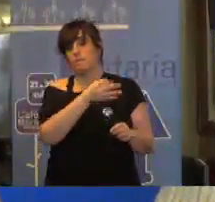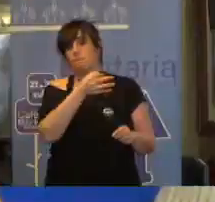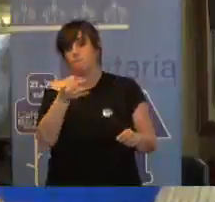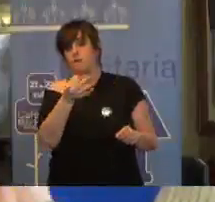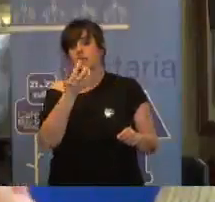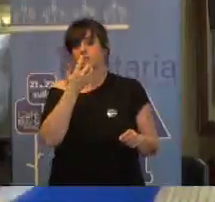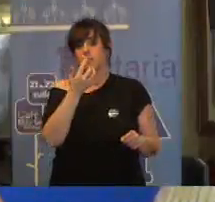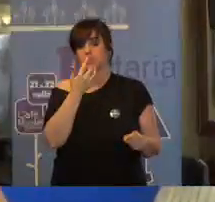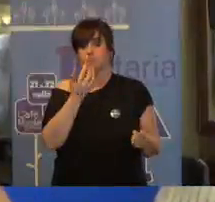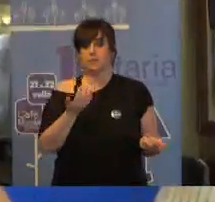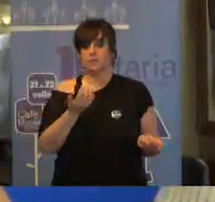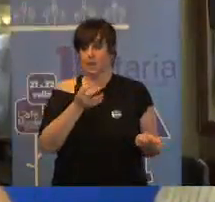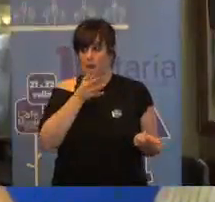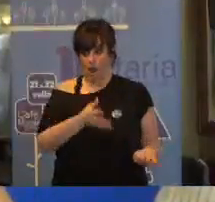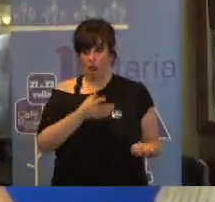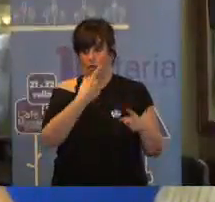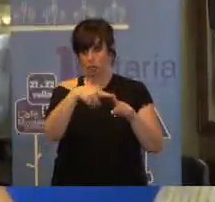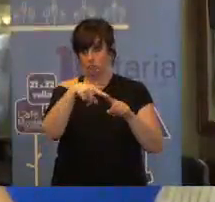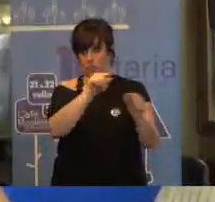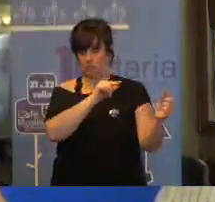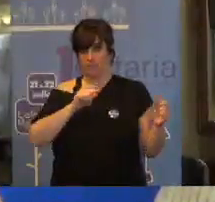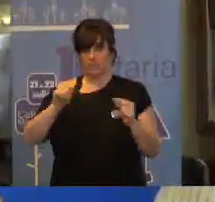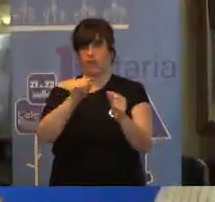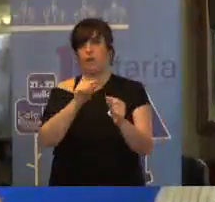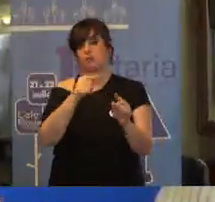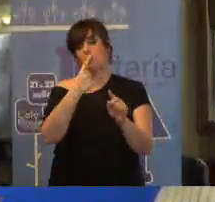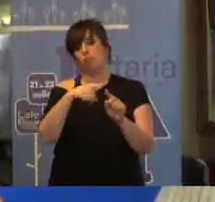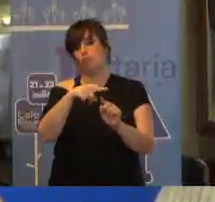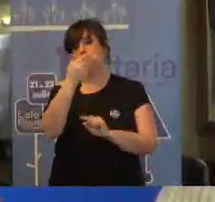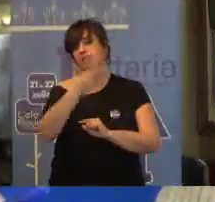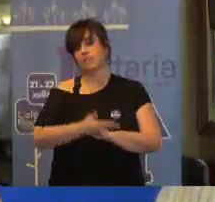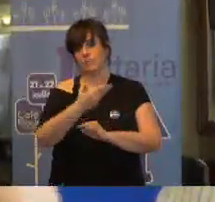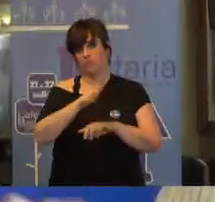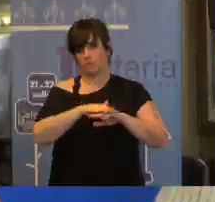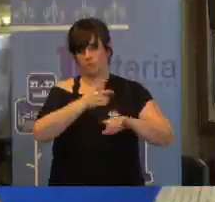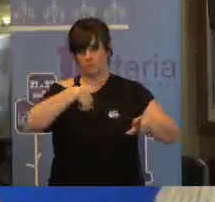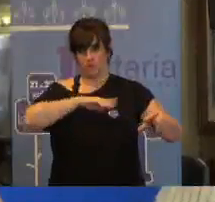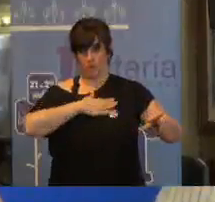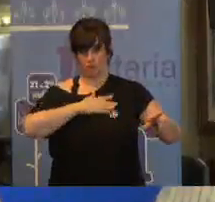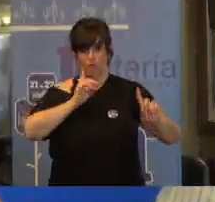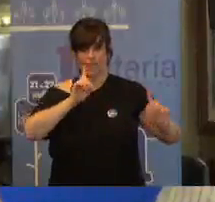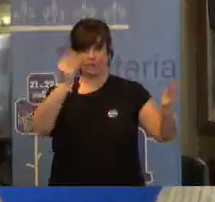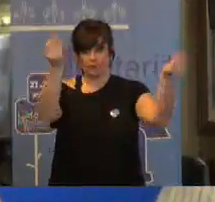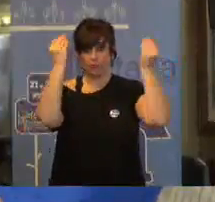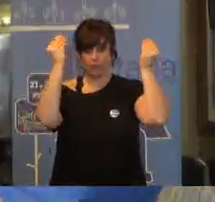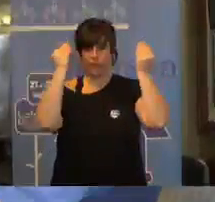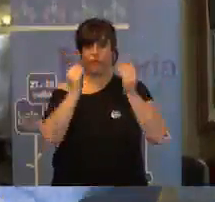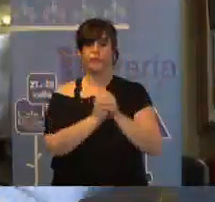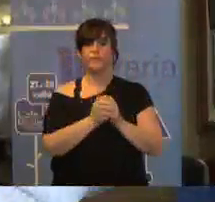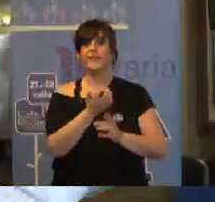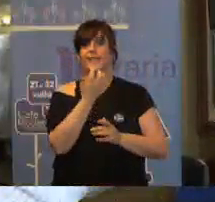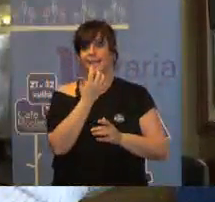que agora discutiremos entre todos que serían importantes para nós na área formativa. Pois, por